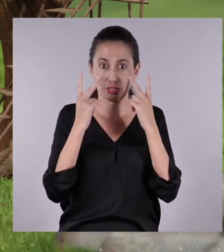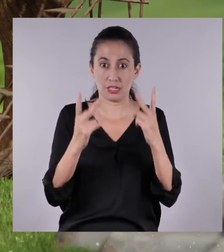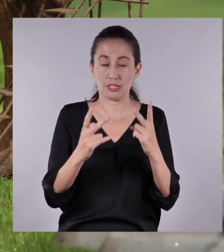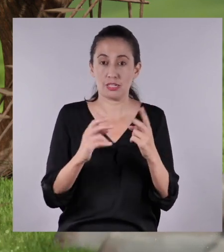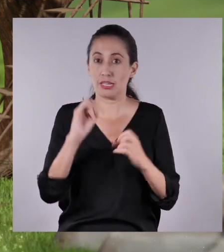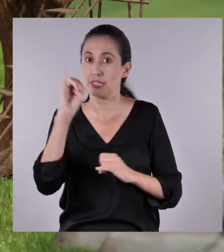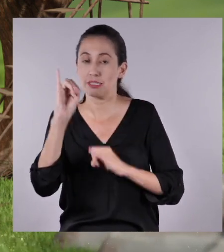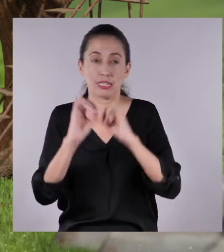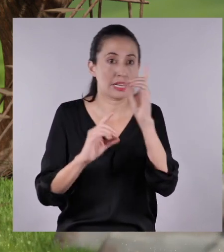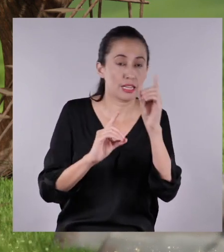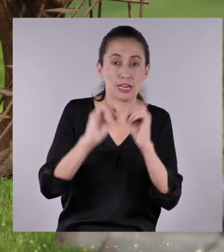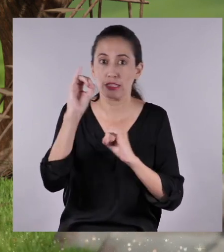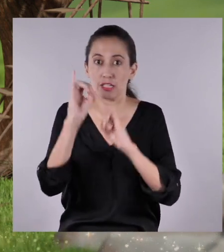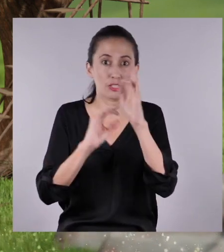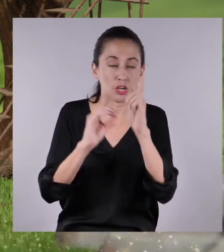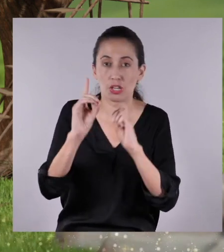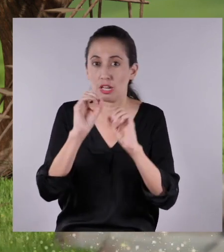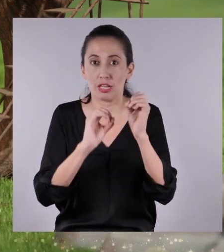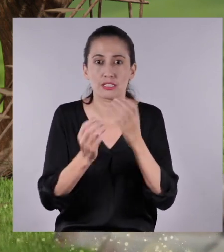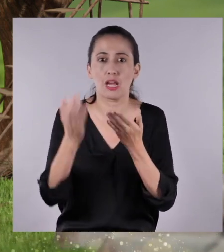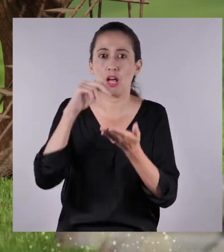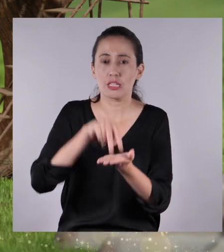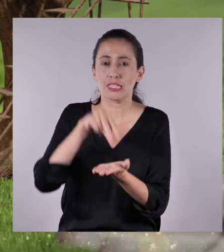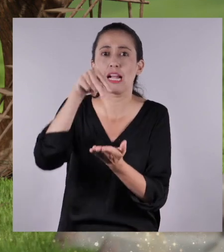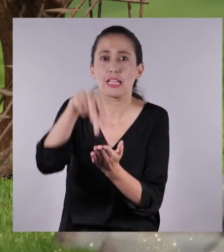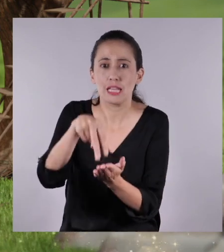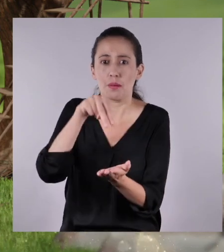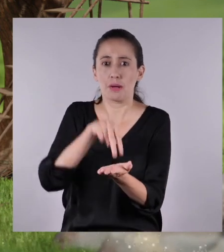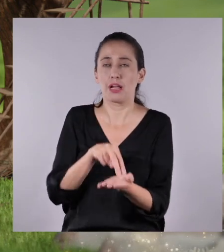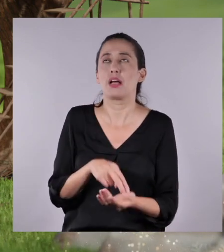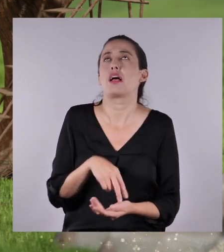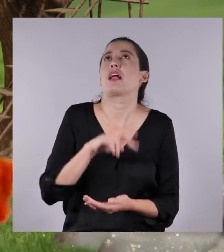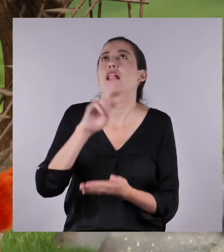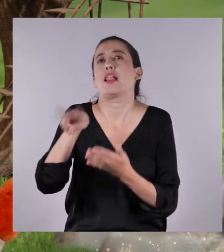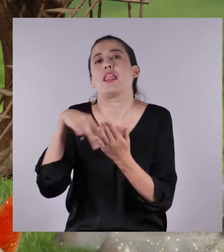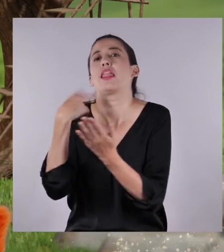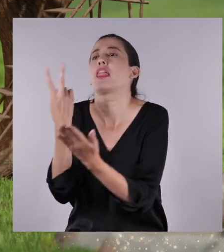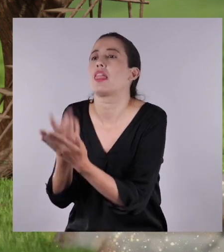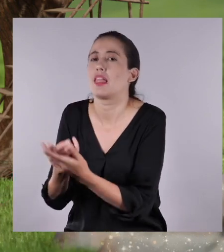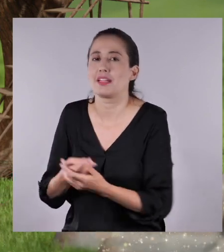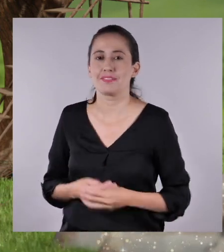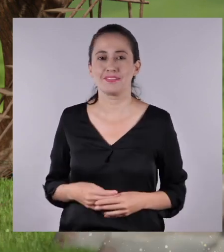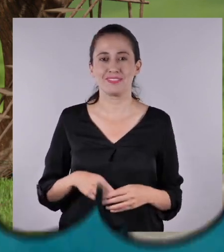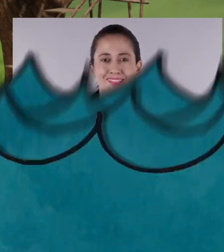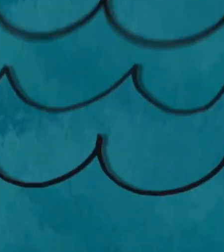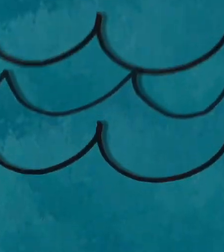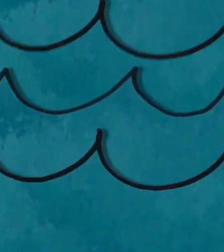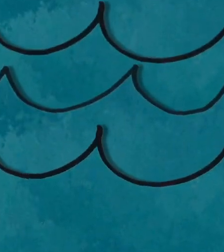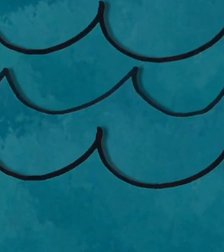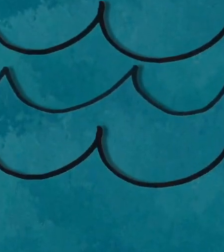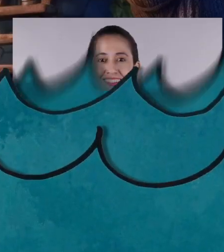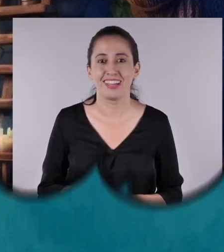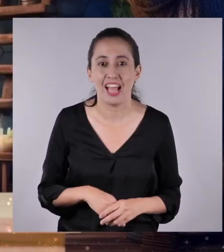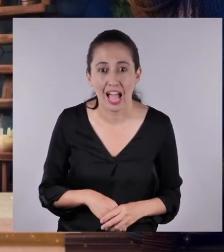Una, dos y izquierda, derecha. ¡Vamos, vamos! ¡Salta, para atrás! ¡Dale, Boris! ¡Una mortal!